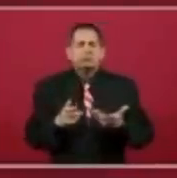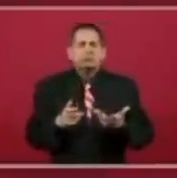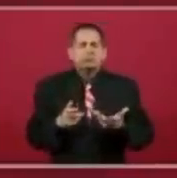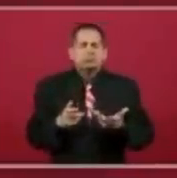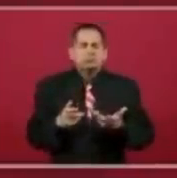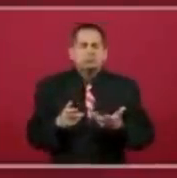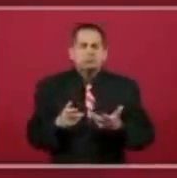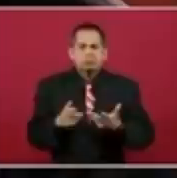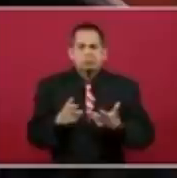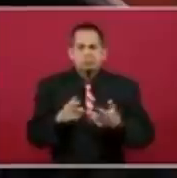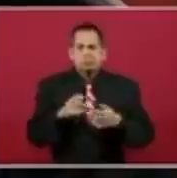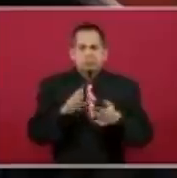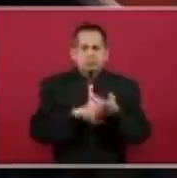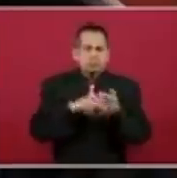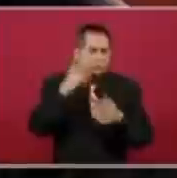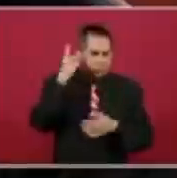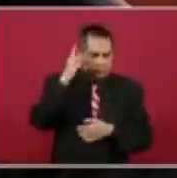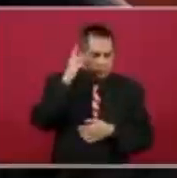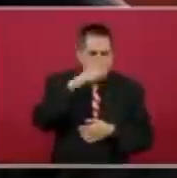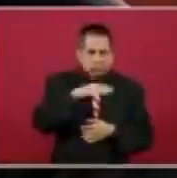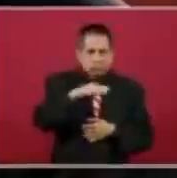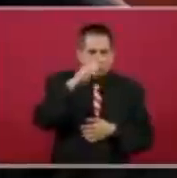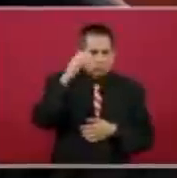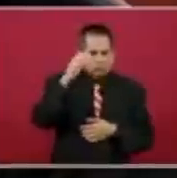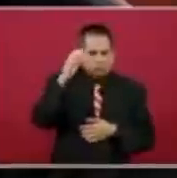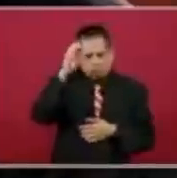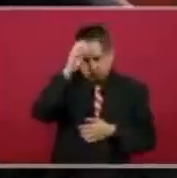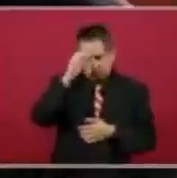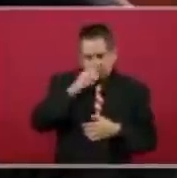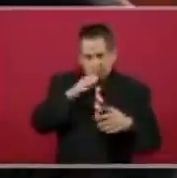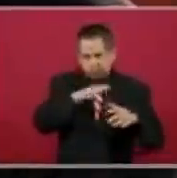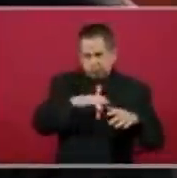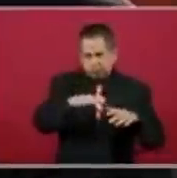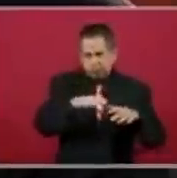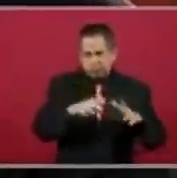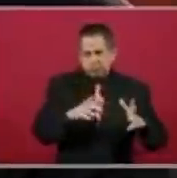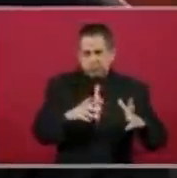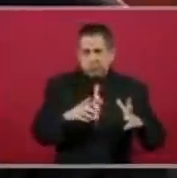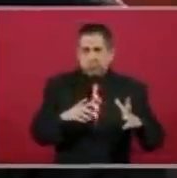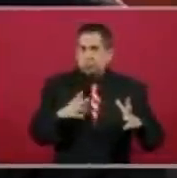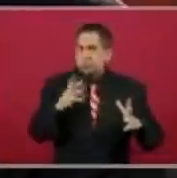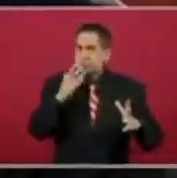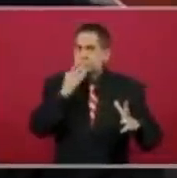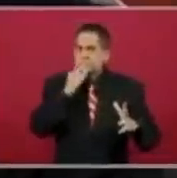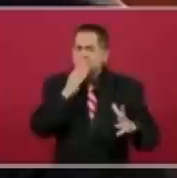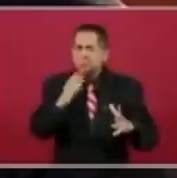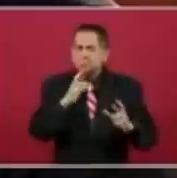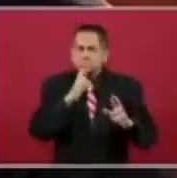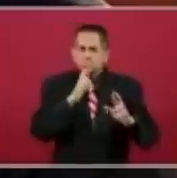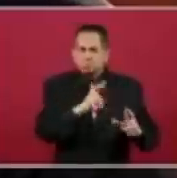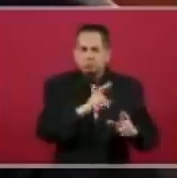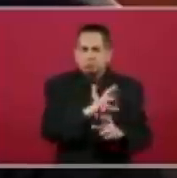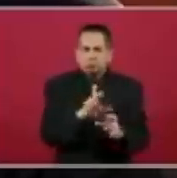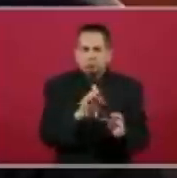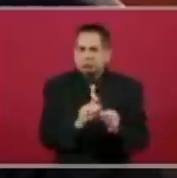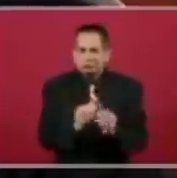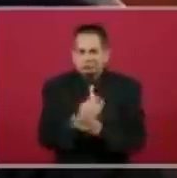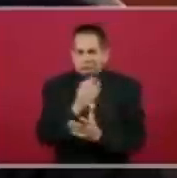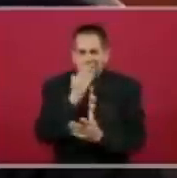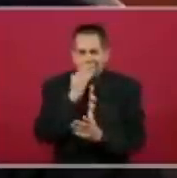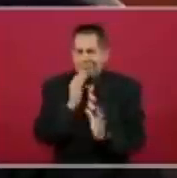en la parte de Durango y de Coahuila, y fueron muy buenos los resultados, son buenos los